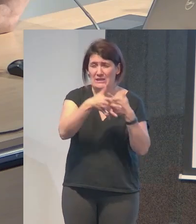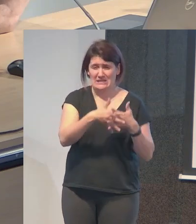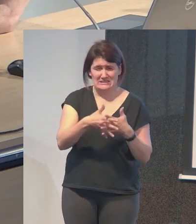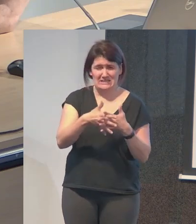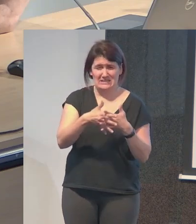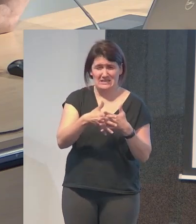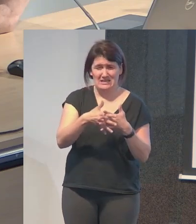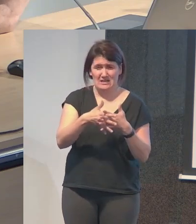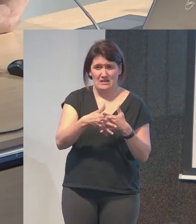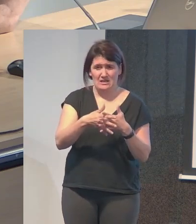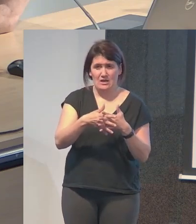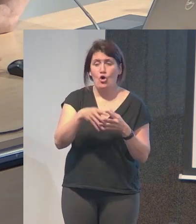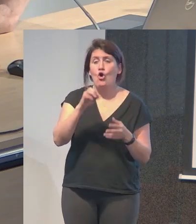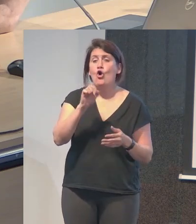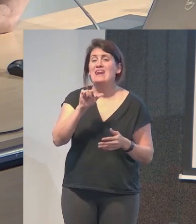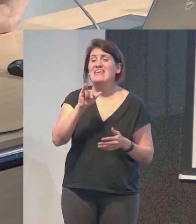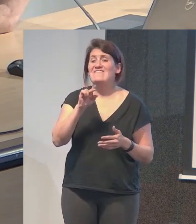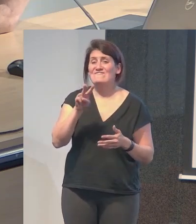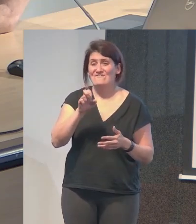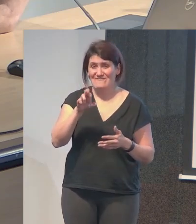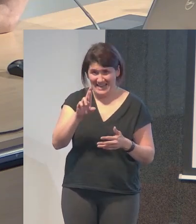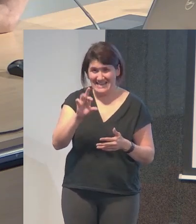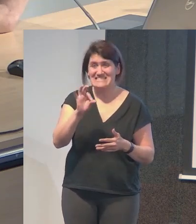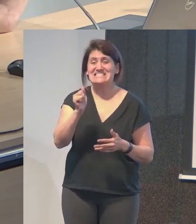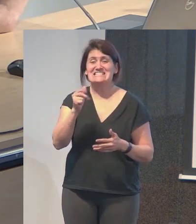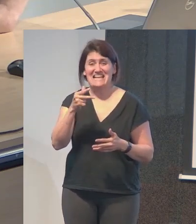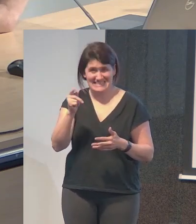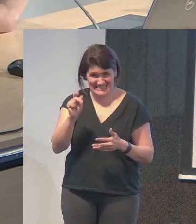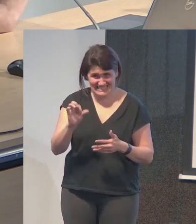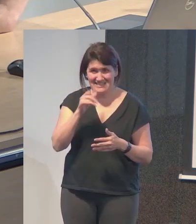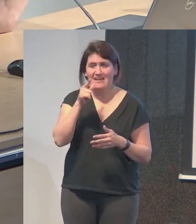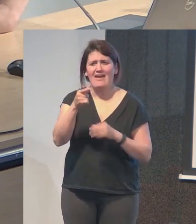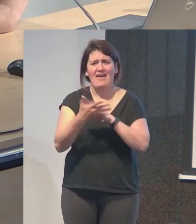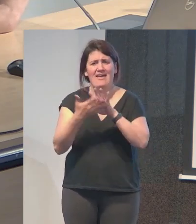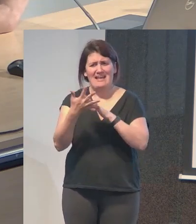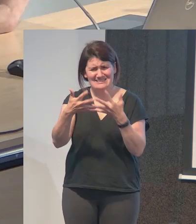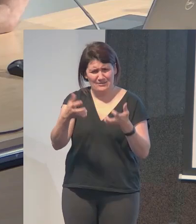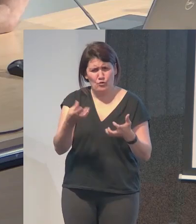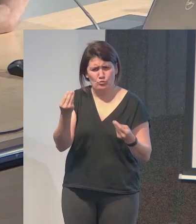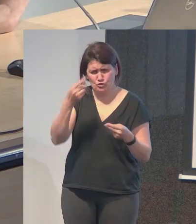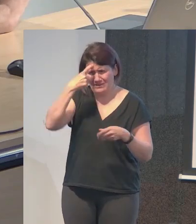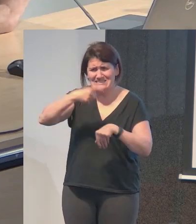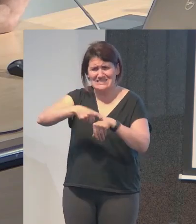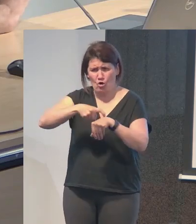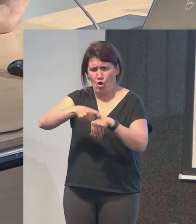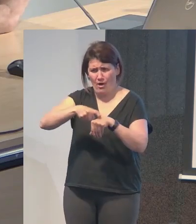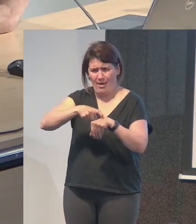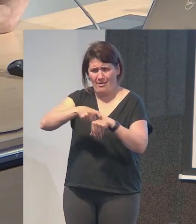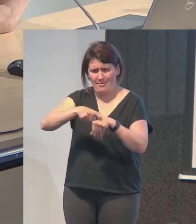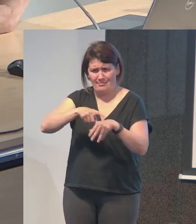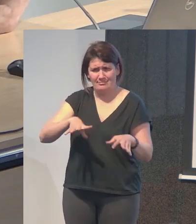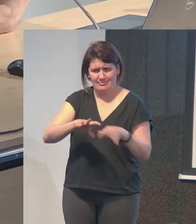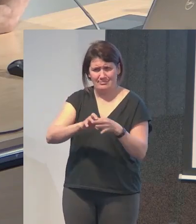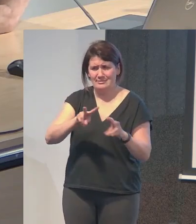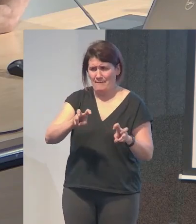estadounidense Oliver Sacks, que escribió muchos libros sobre la psicología.